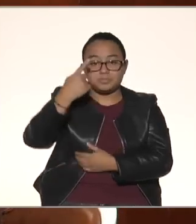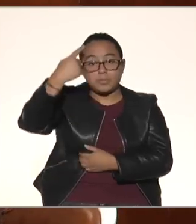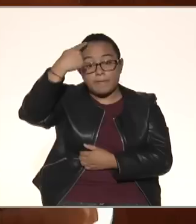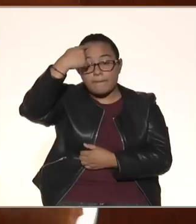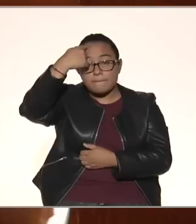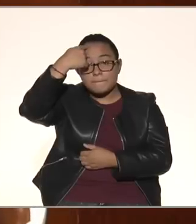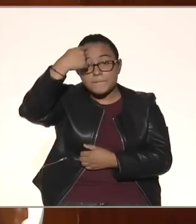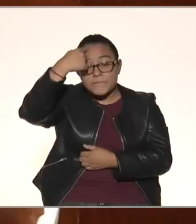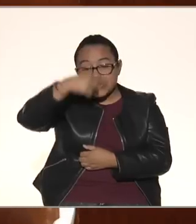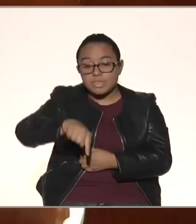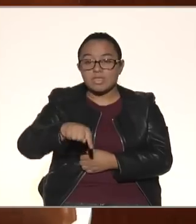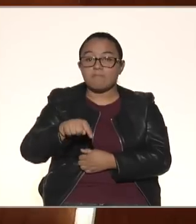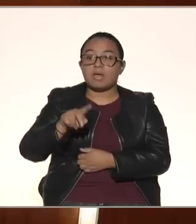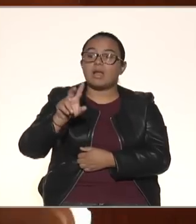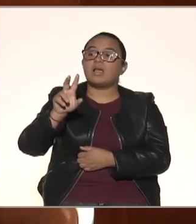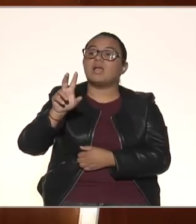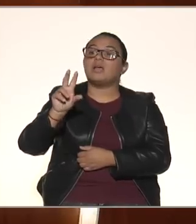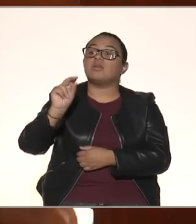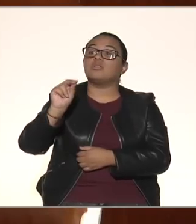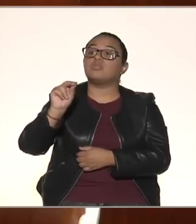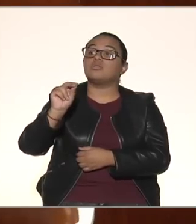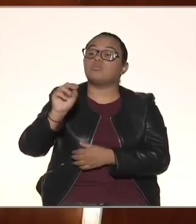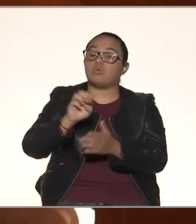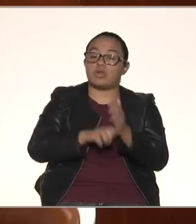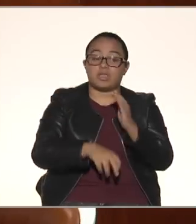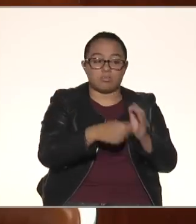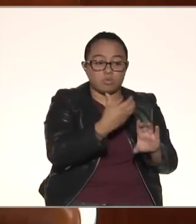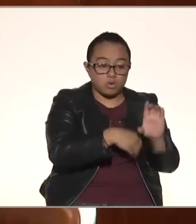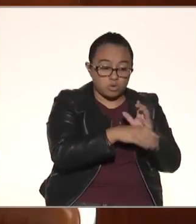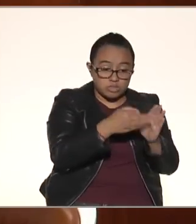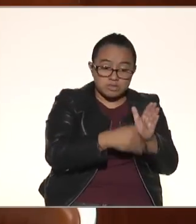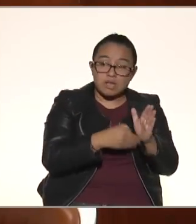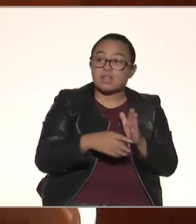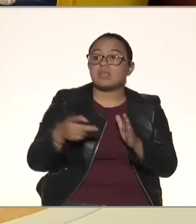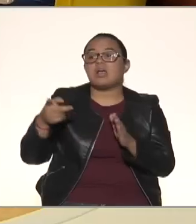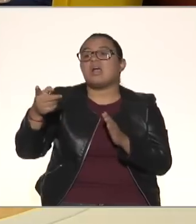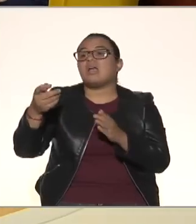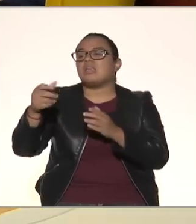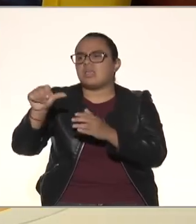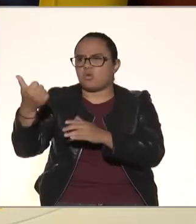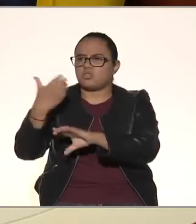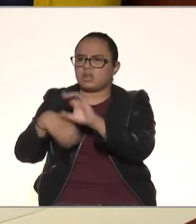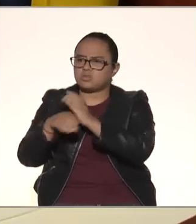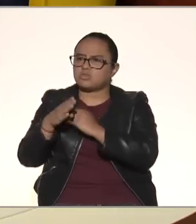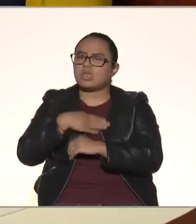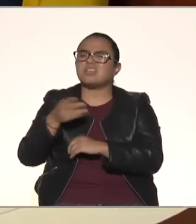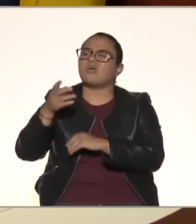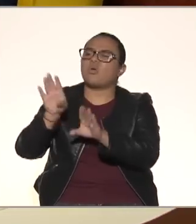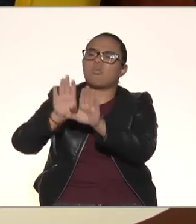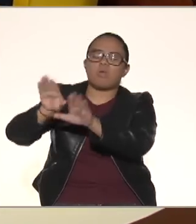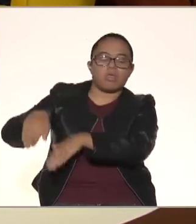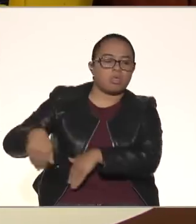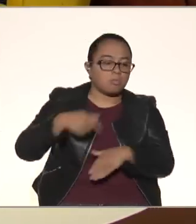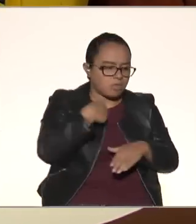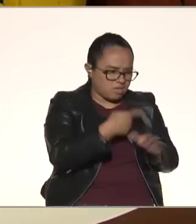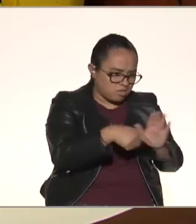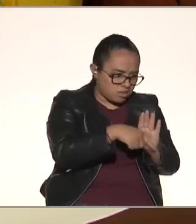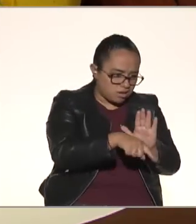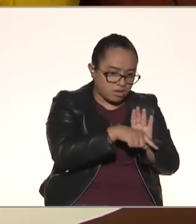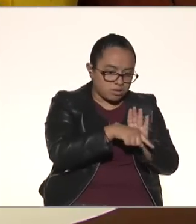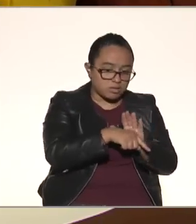sobrepasar o sobrevalorar las carencias que podamos estar teniendo. Ahora, esto se tiene que hablar también con la pareja, ¿no?